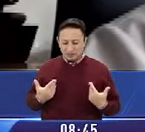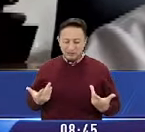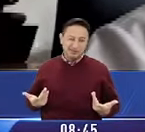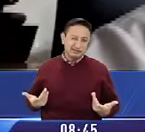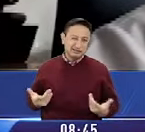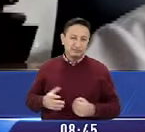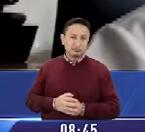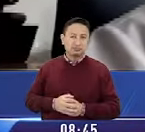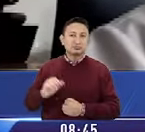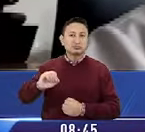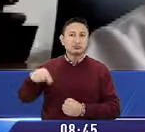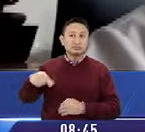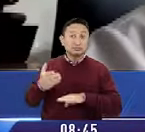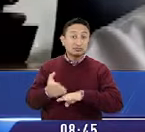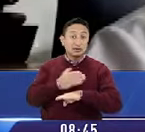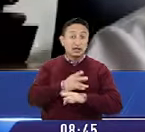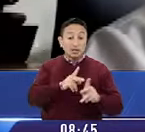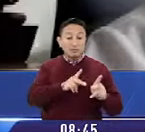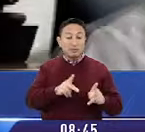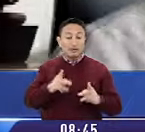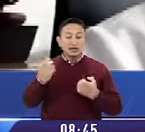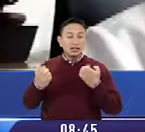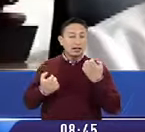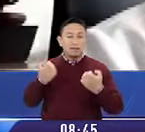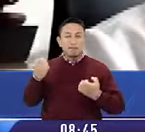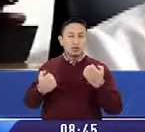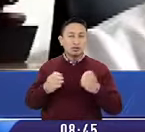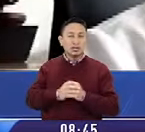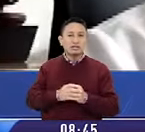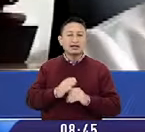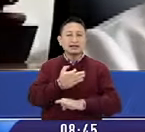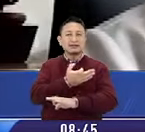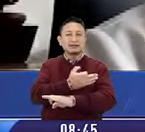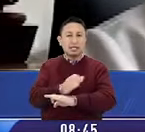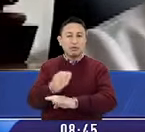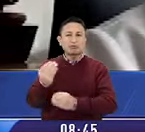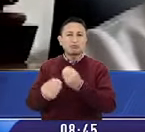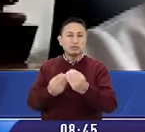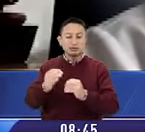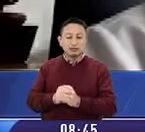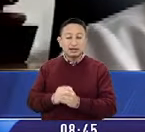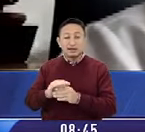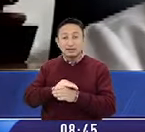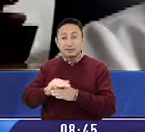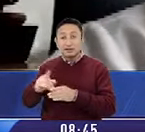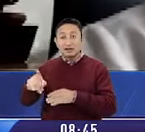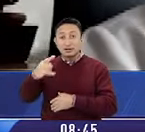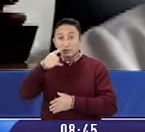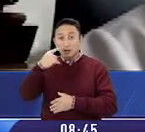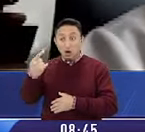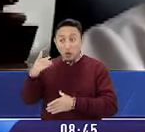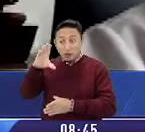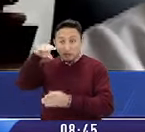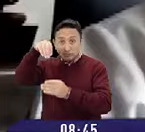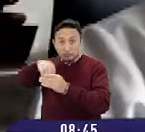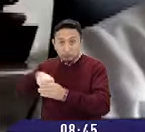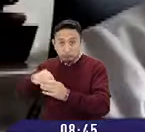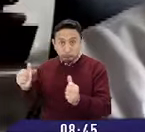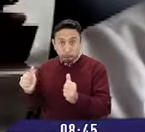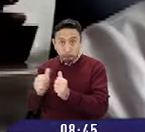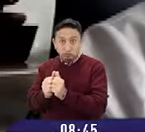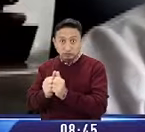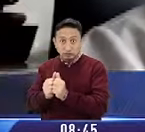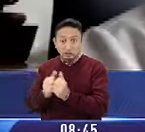Entonces sí debe haber una preparación emocional. En la terapia lo que hacemos es invitar a que el hombre se involucre, tanto en